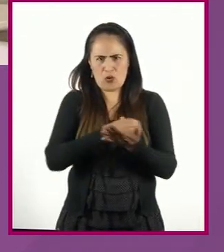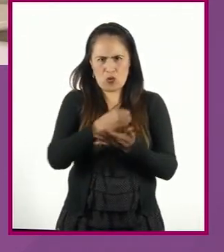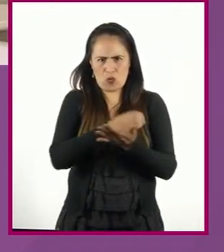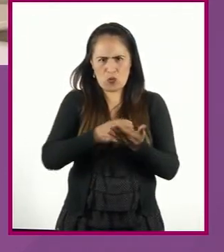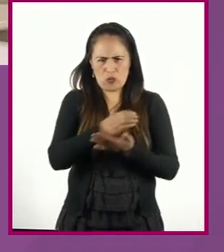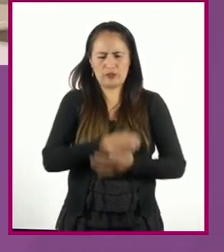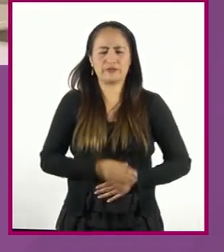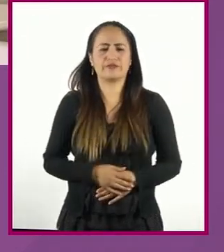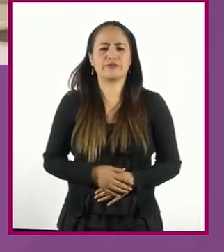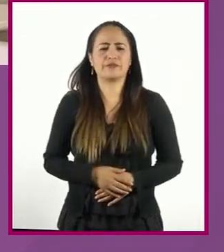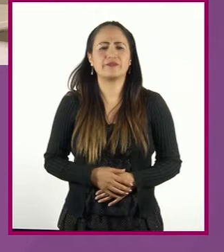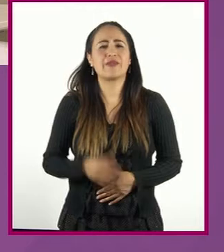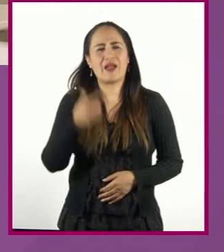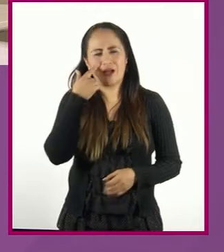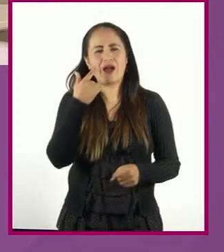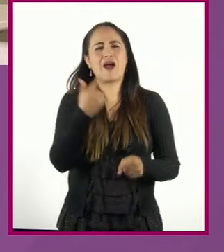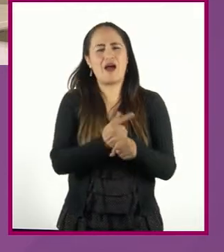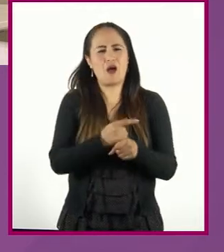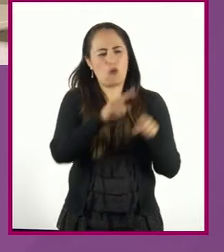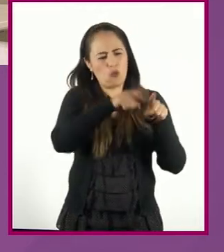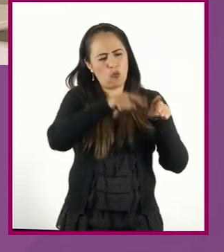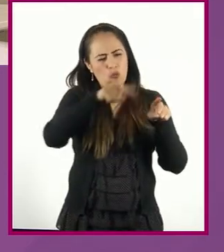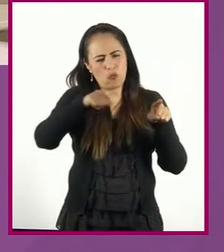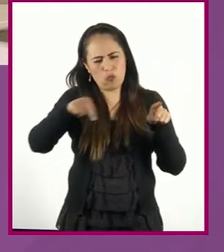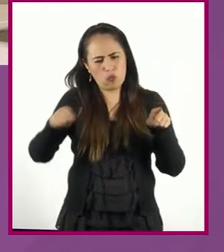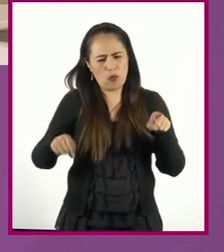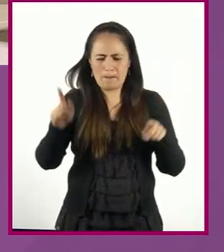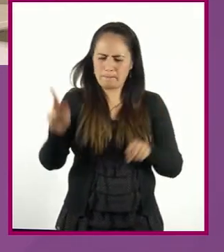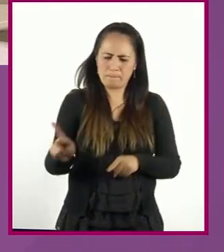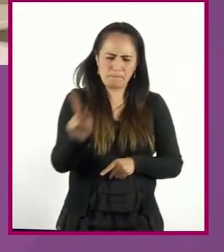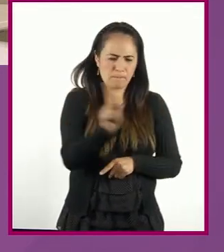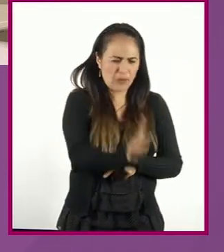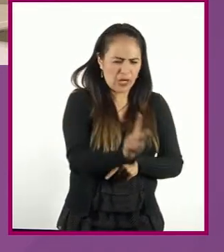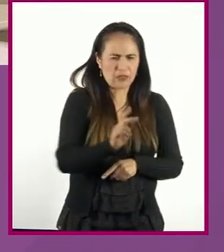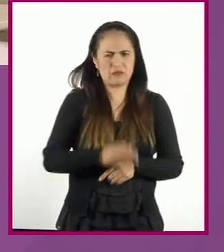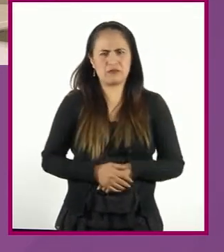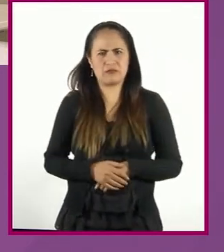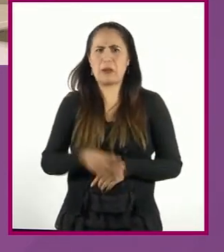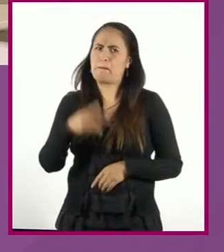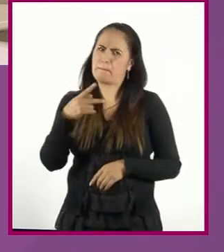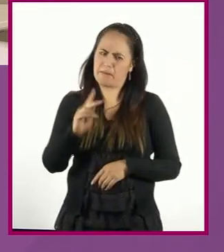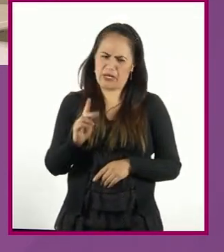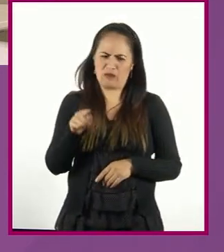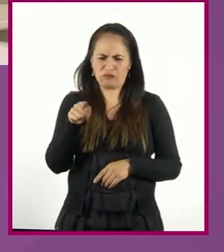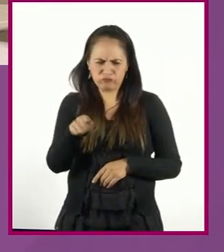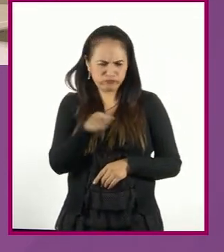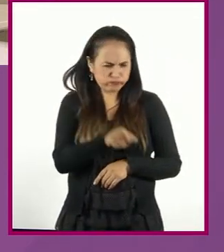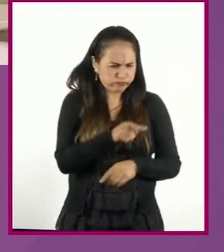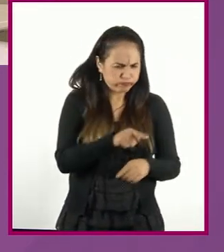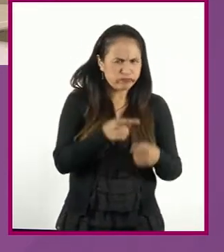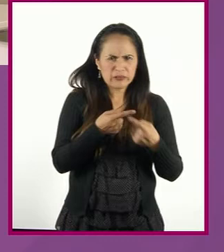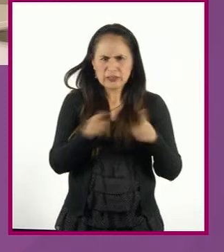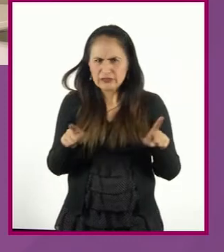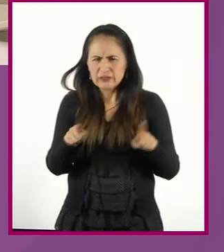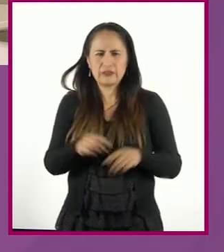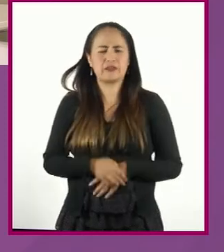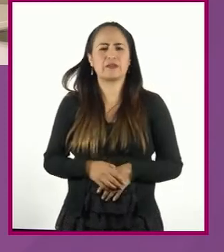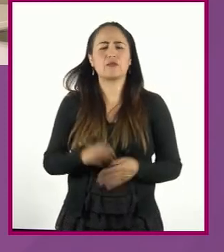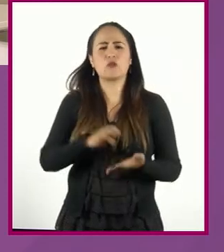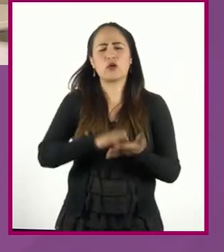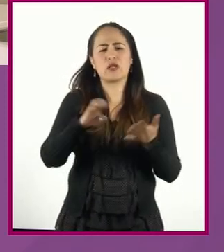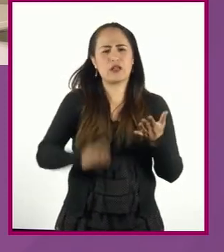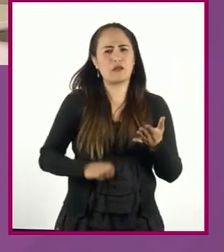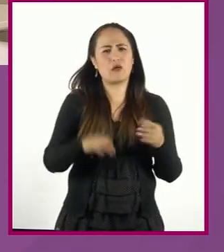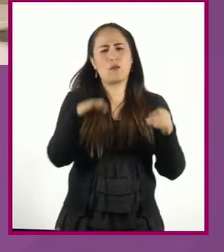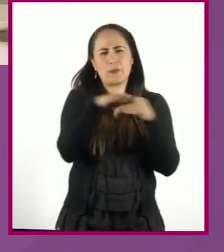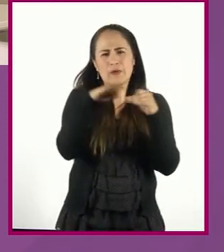Ahora veo que las ondas electromagnéticas se parecen en muchas cosas, pero realmente son muy diferentes. Por ejemplo, en su